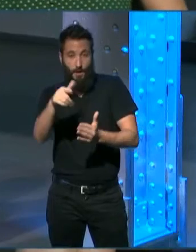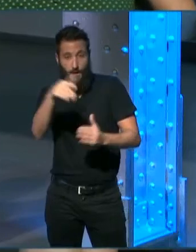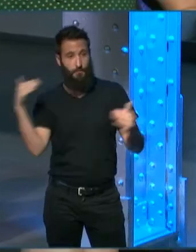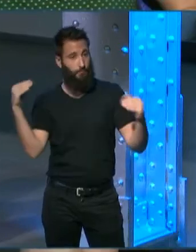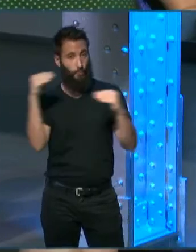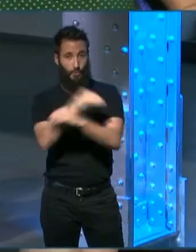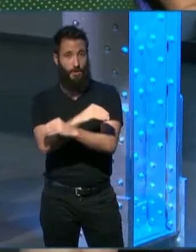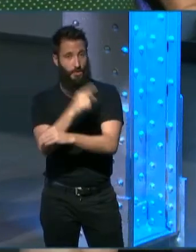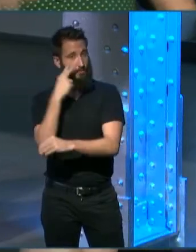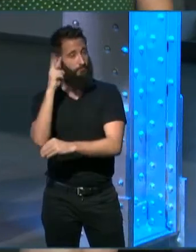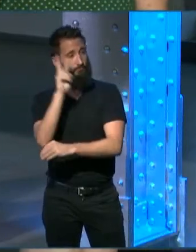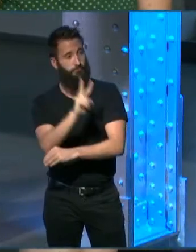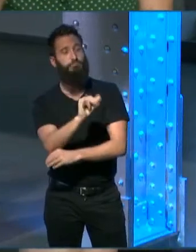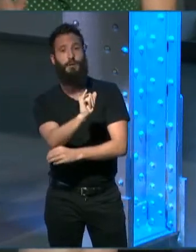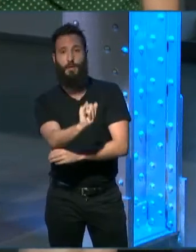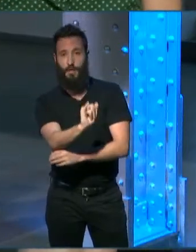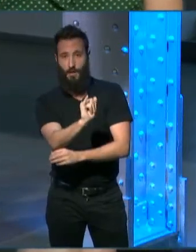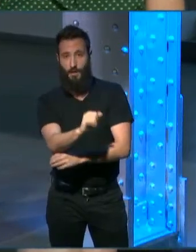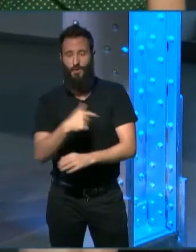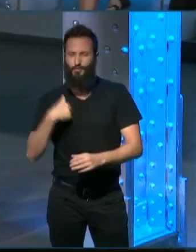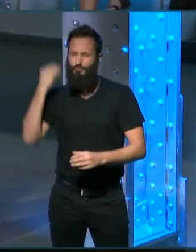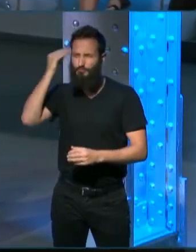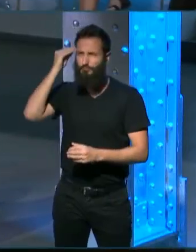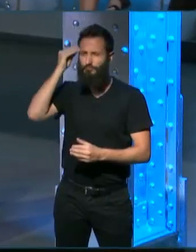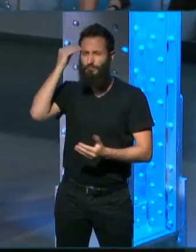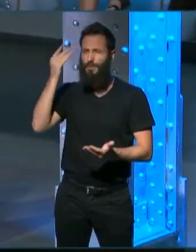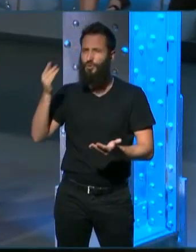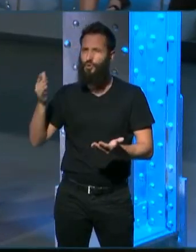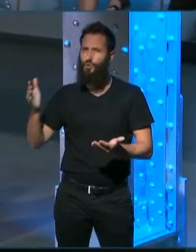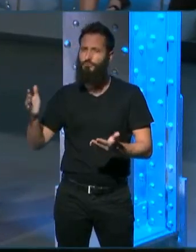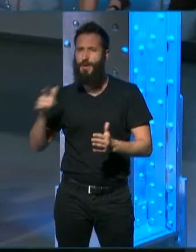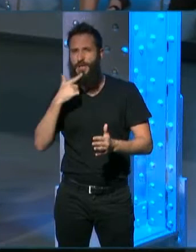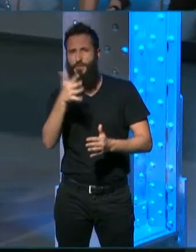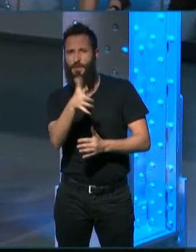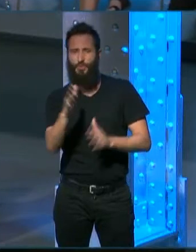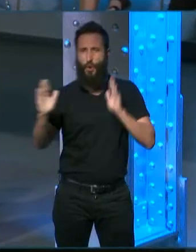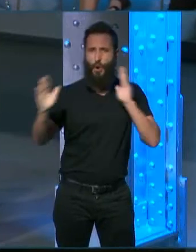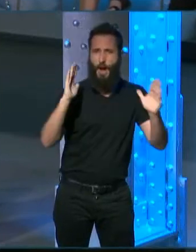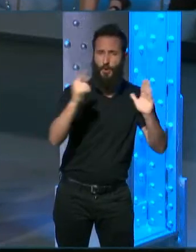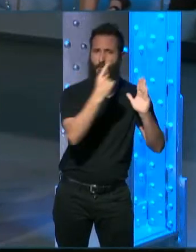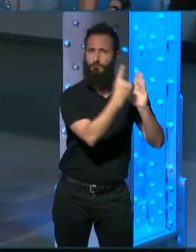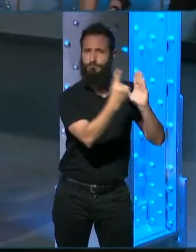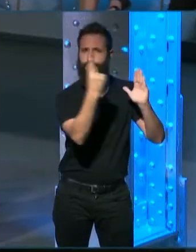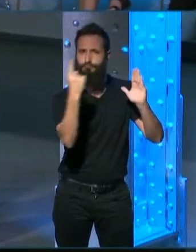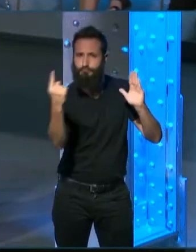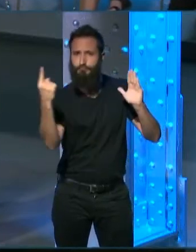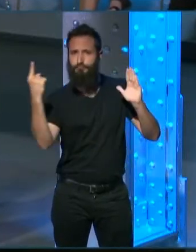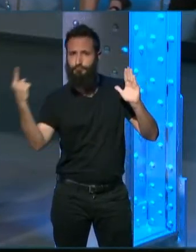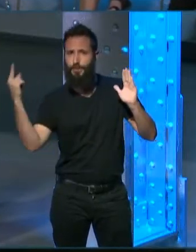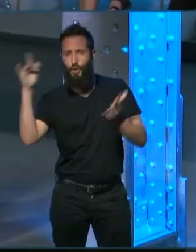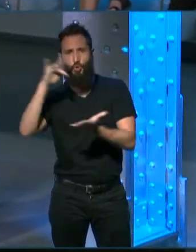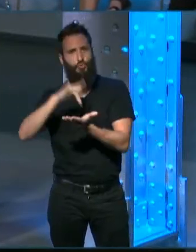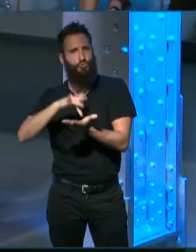verla. Yo lo que pienso es que cada época, de algún modo, tiene la obligación